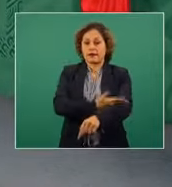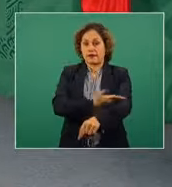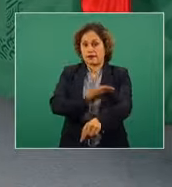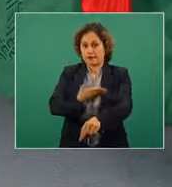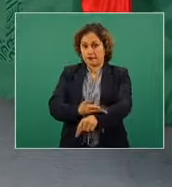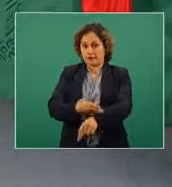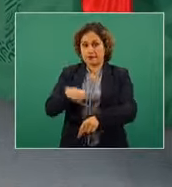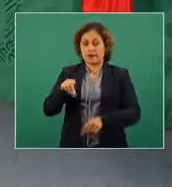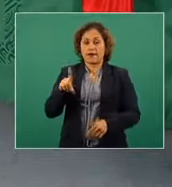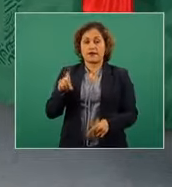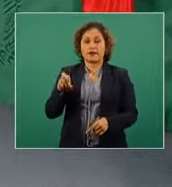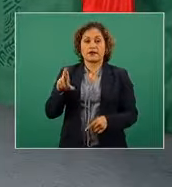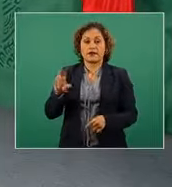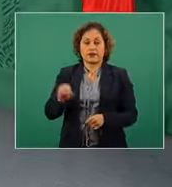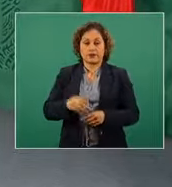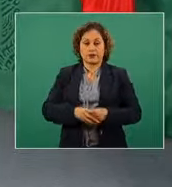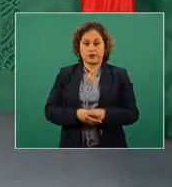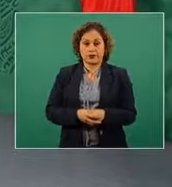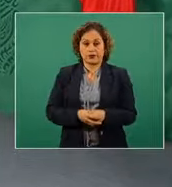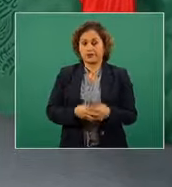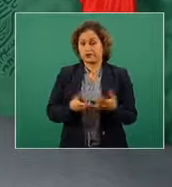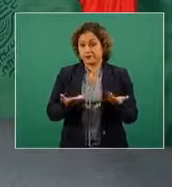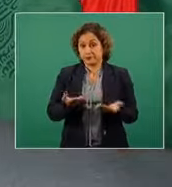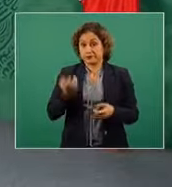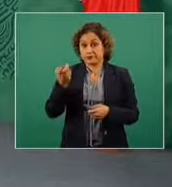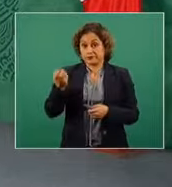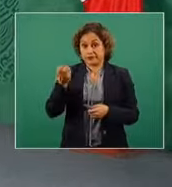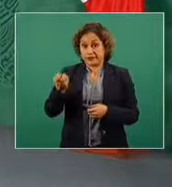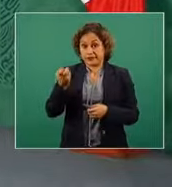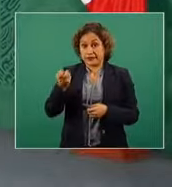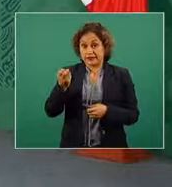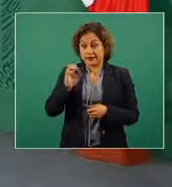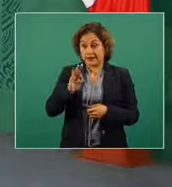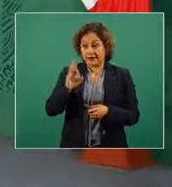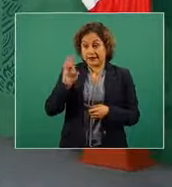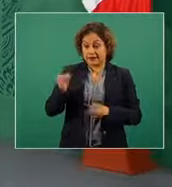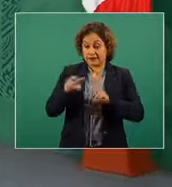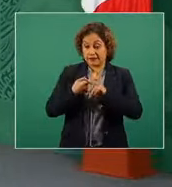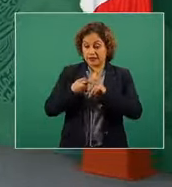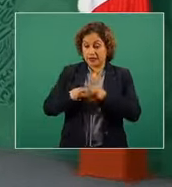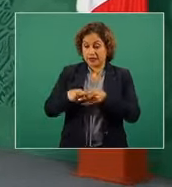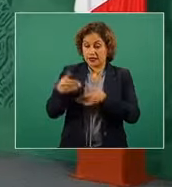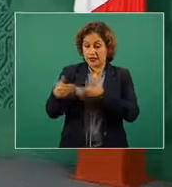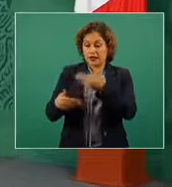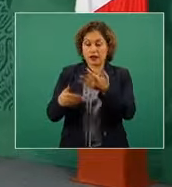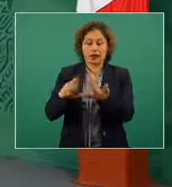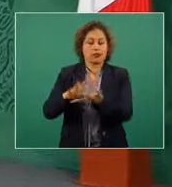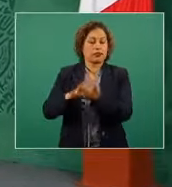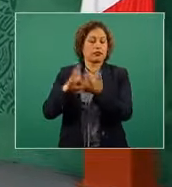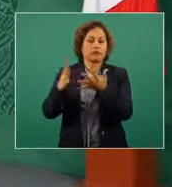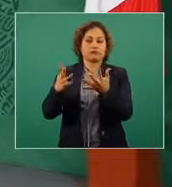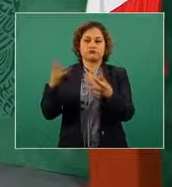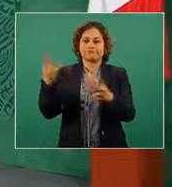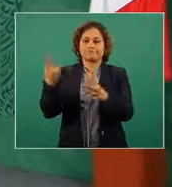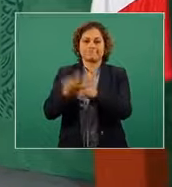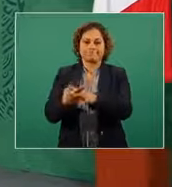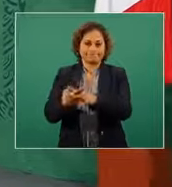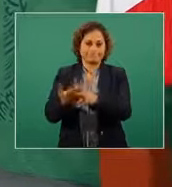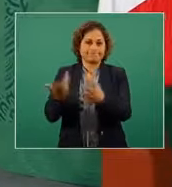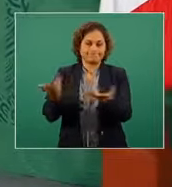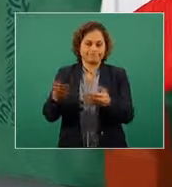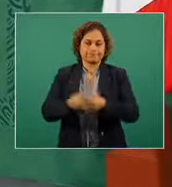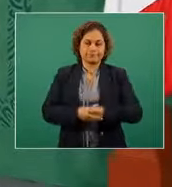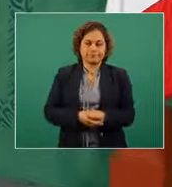cuando empieza la llamada decena trágica, que está demostrado que